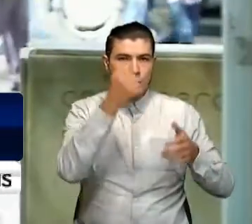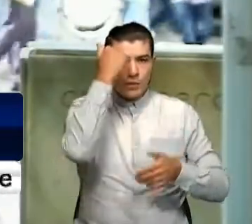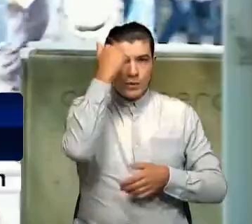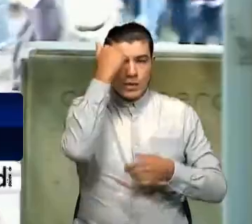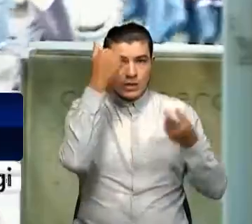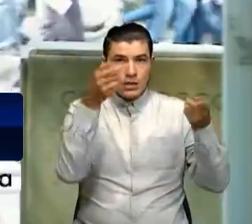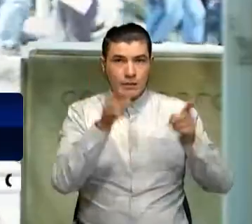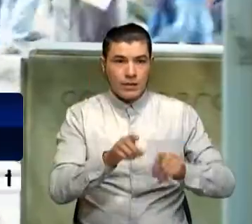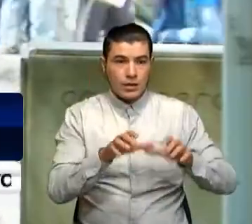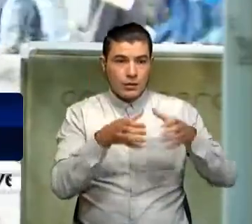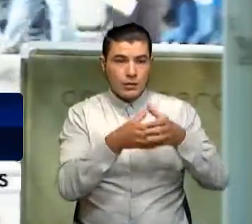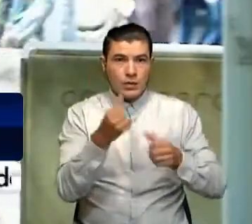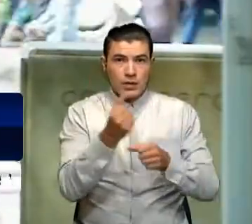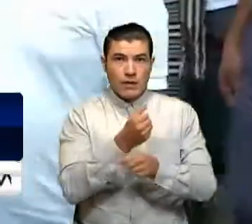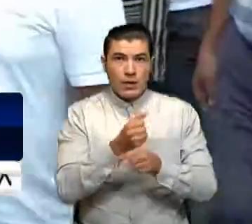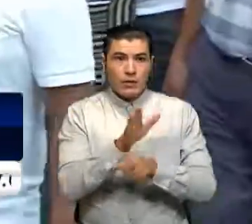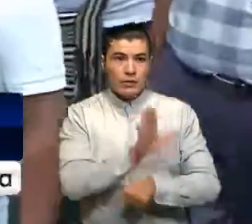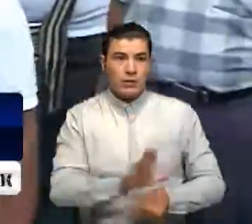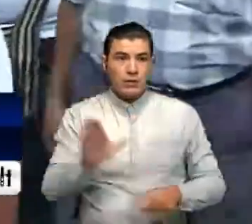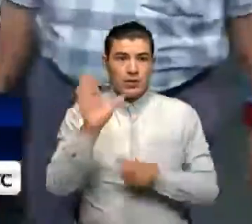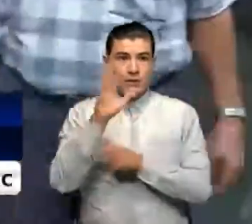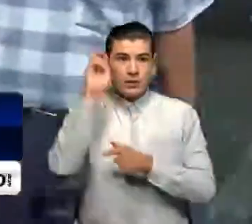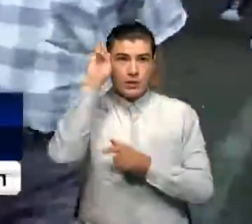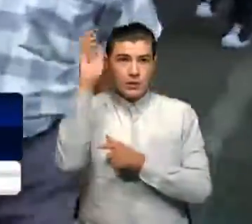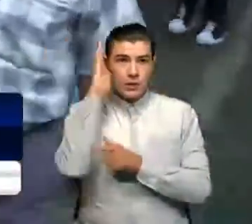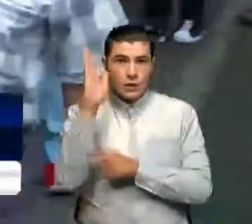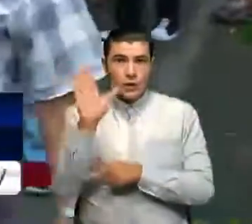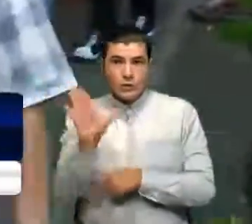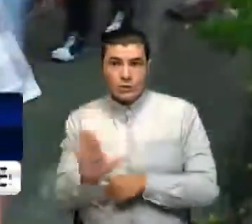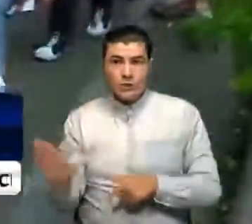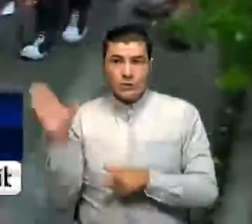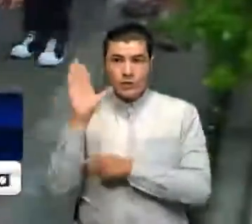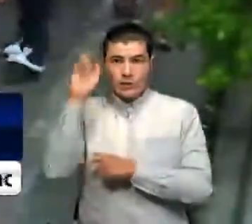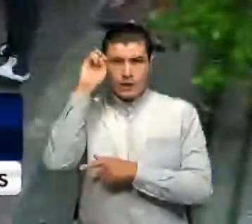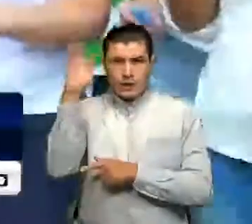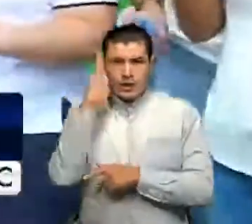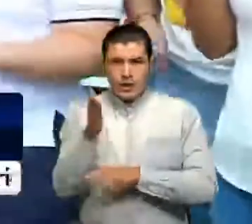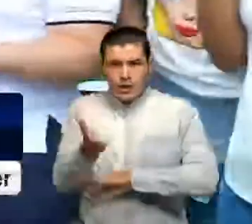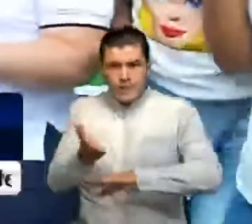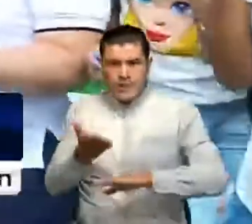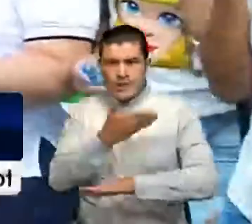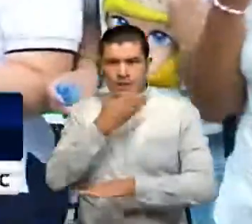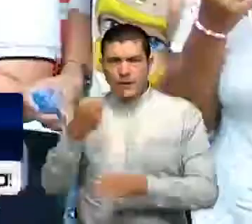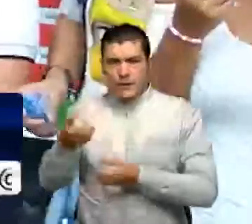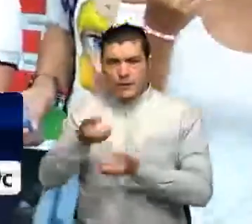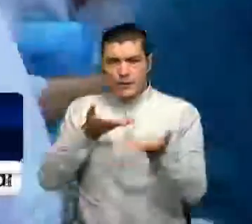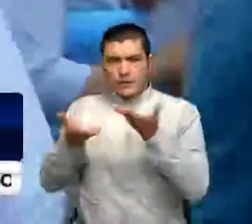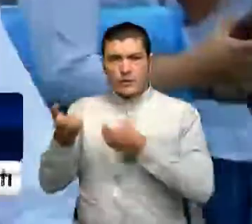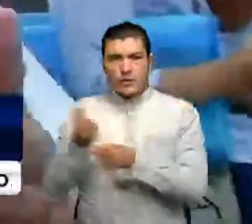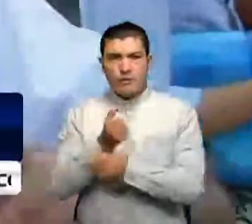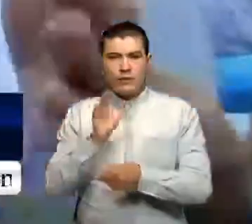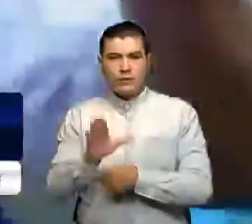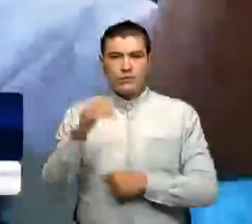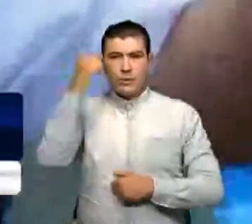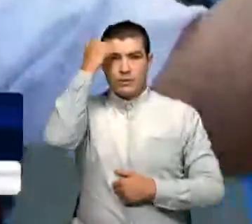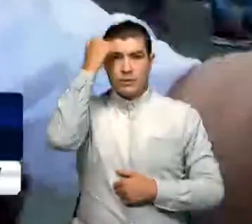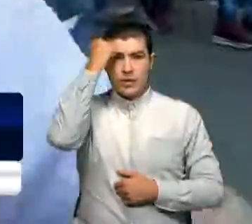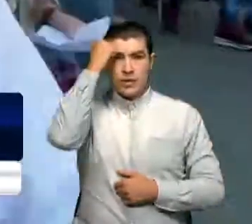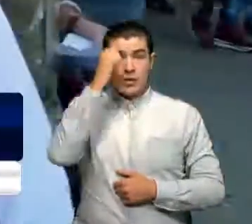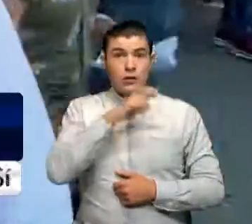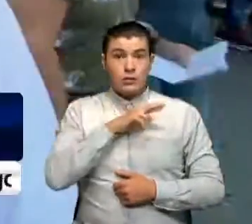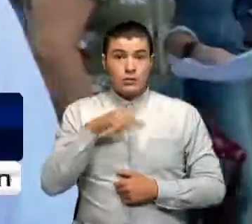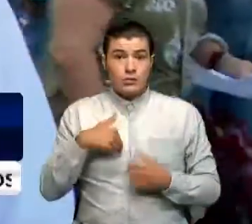sindicatos de trabajadores del norte de santander en norte de santander exigieron mejoras en las condiciones laborales de los docentes y queremos